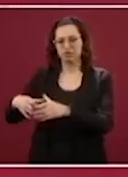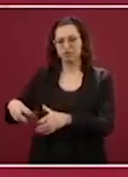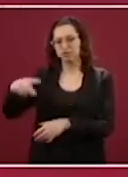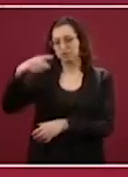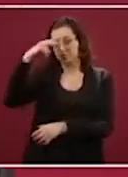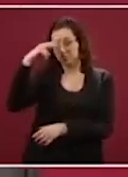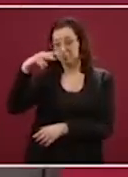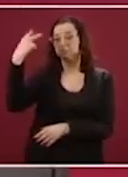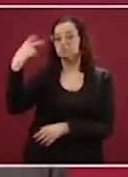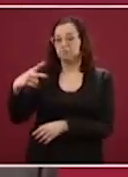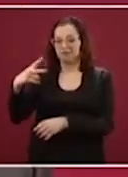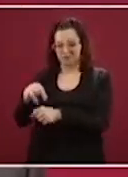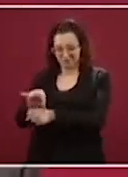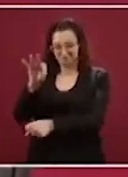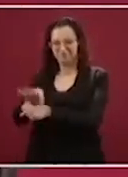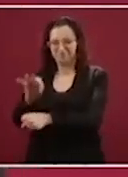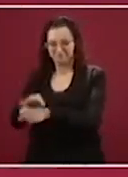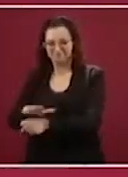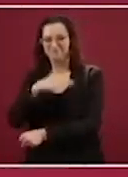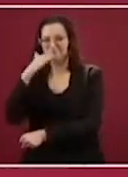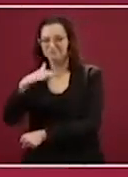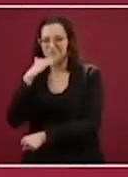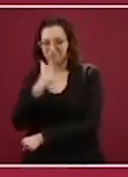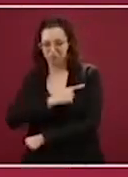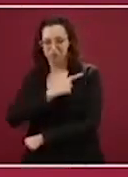Mexicanos a Favor de la Corrupción.